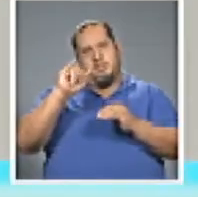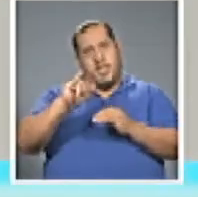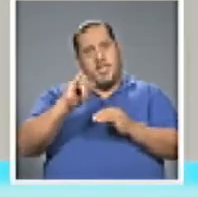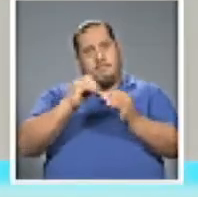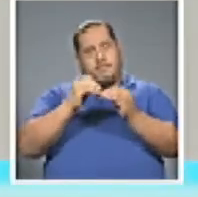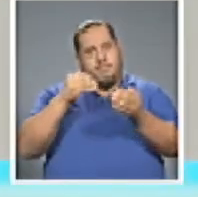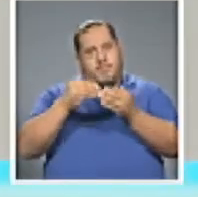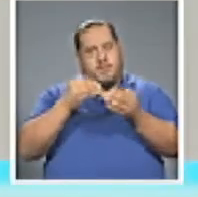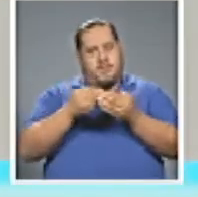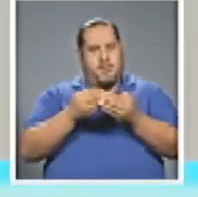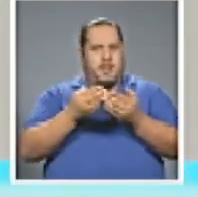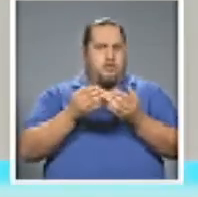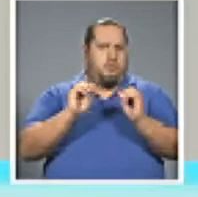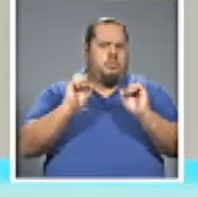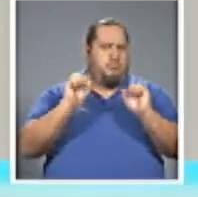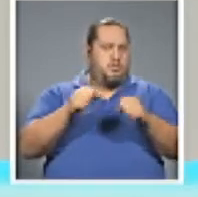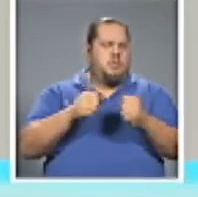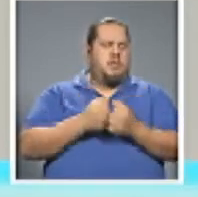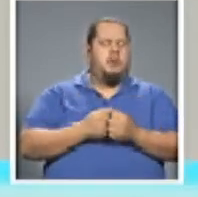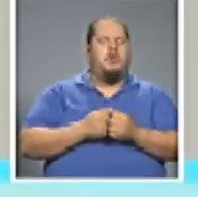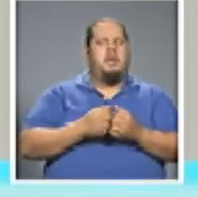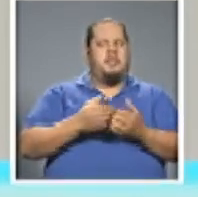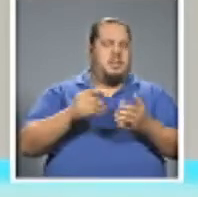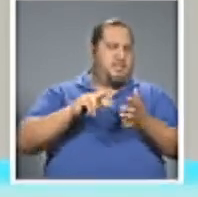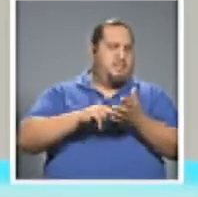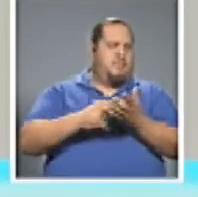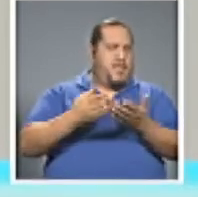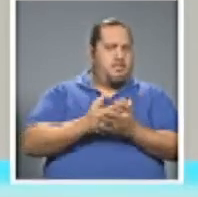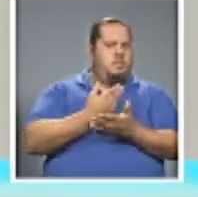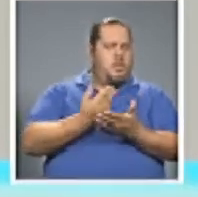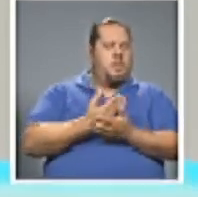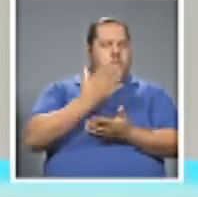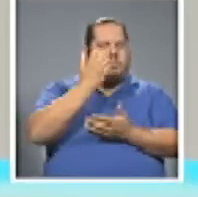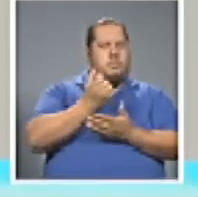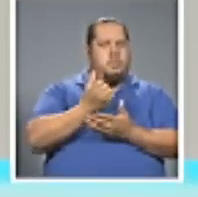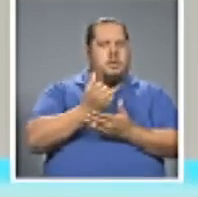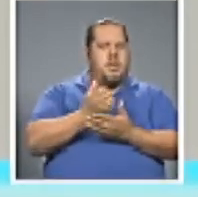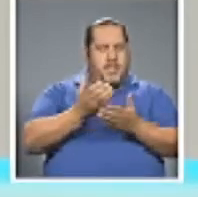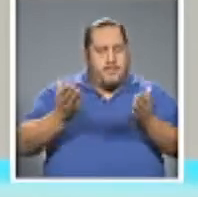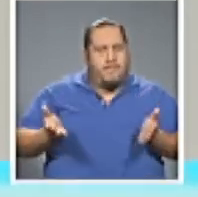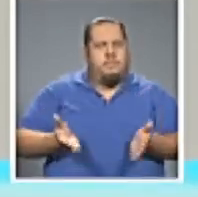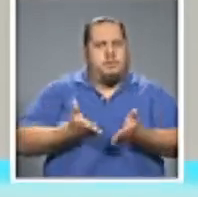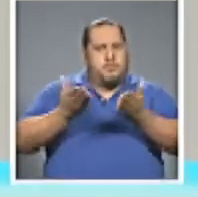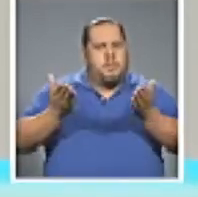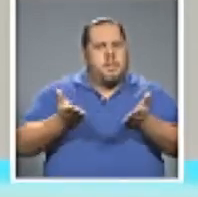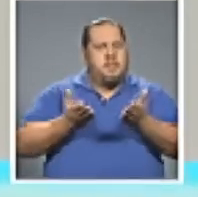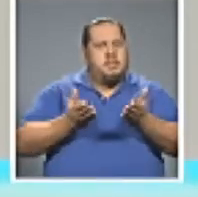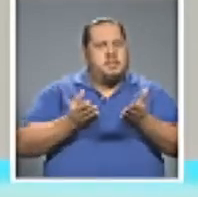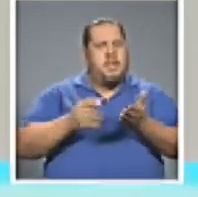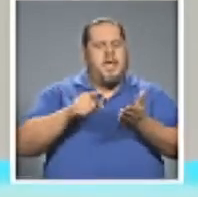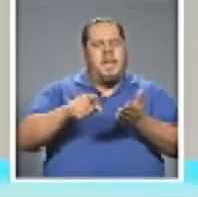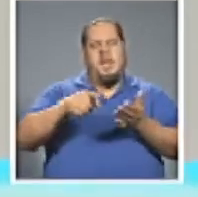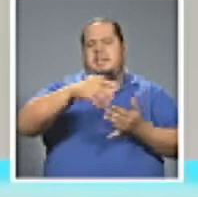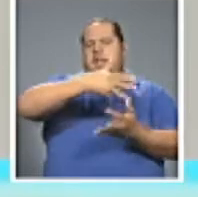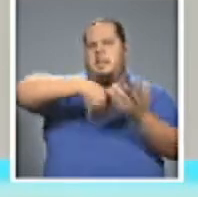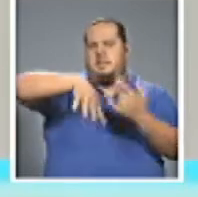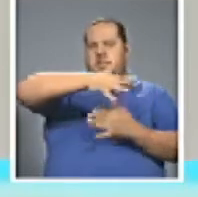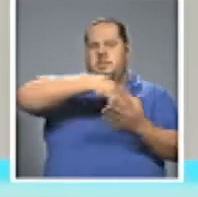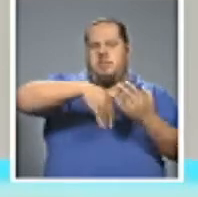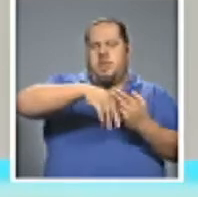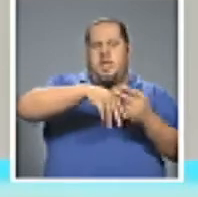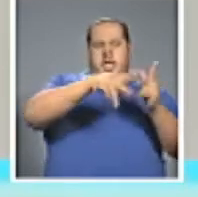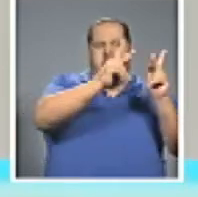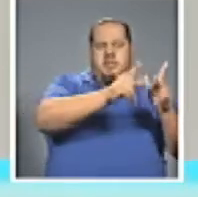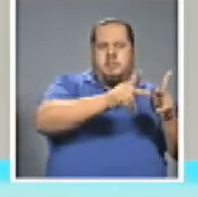Entonces, es innovador en ese sentido de que potencia y promueve promueve esa interacción entre usuario